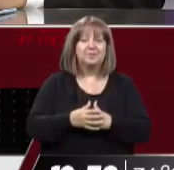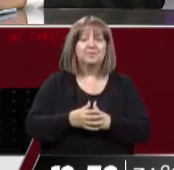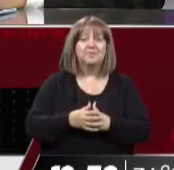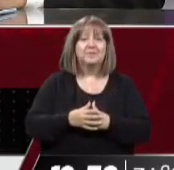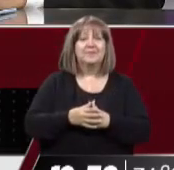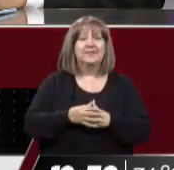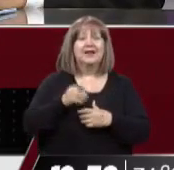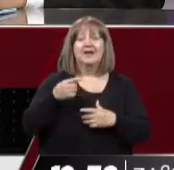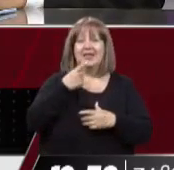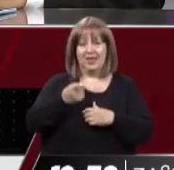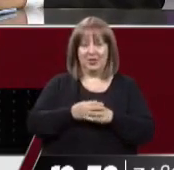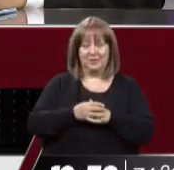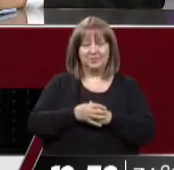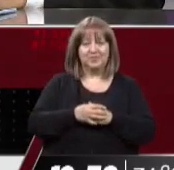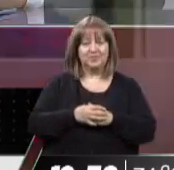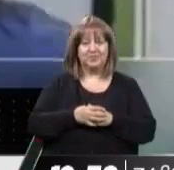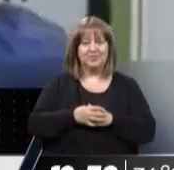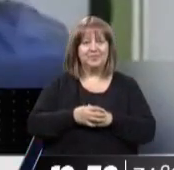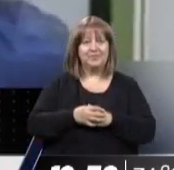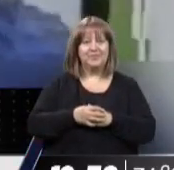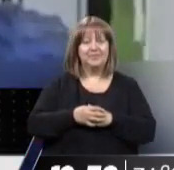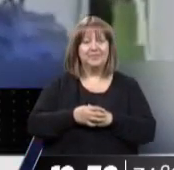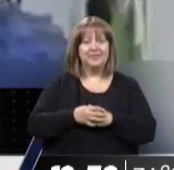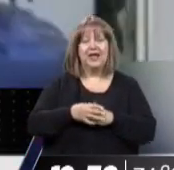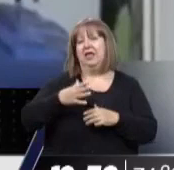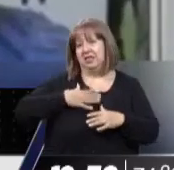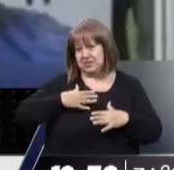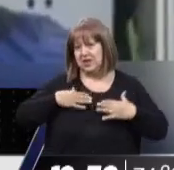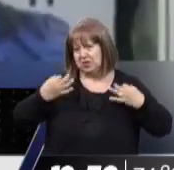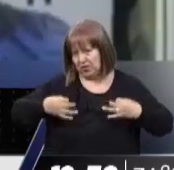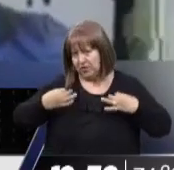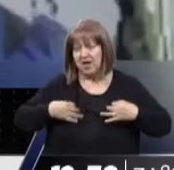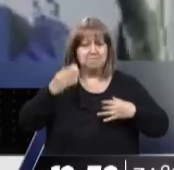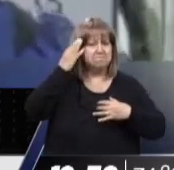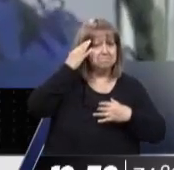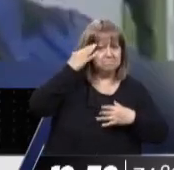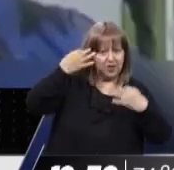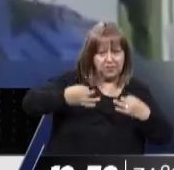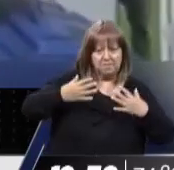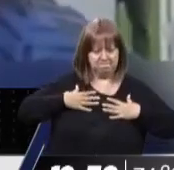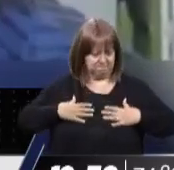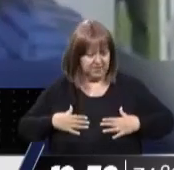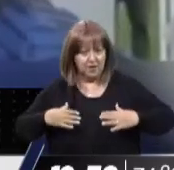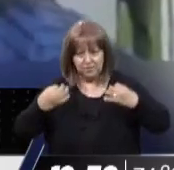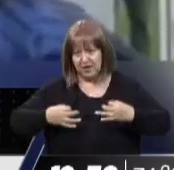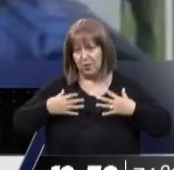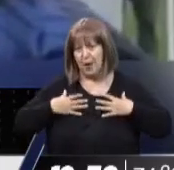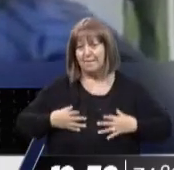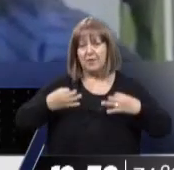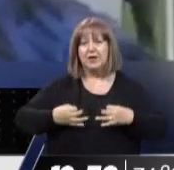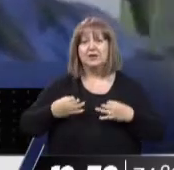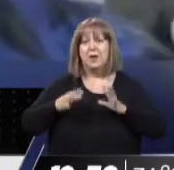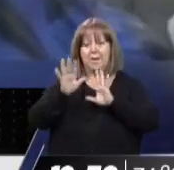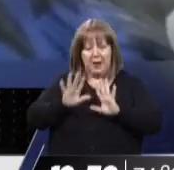polifuncional jugador del seleccionado argentino. Particularmente estoy bien físicamente, mentalmente. Me preparé mucho para este